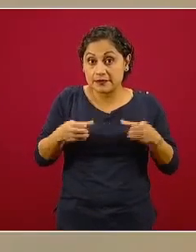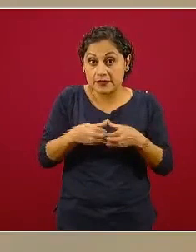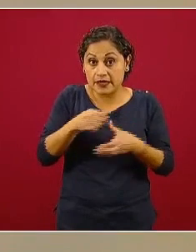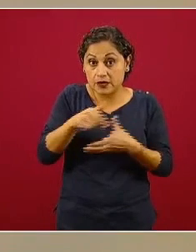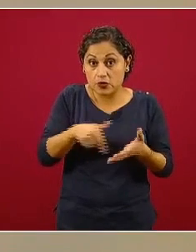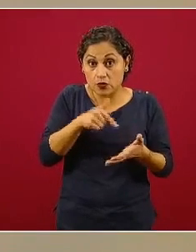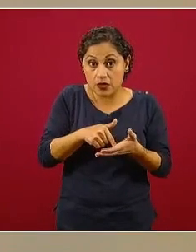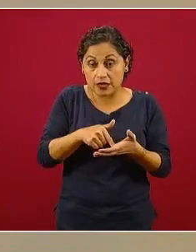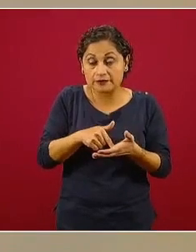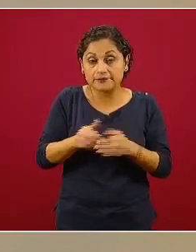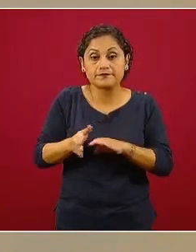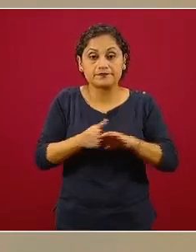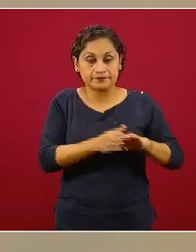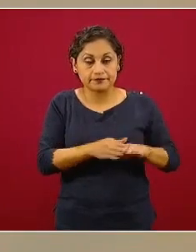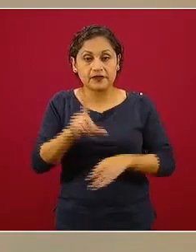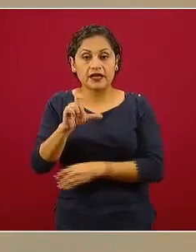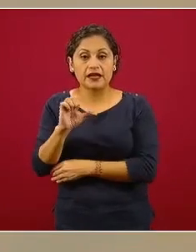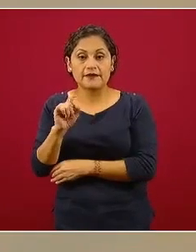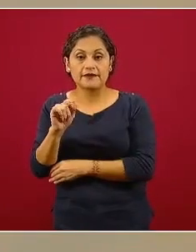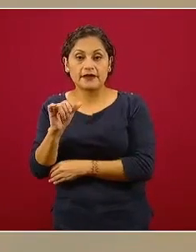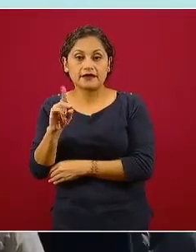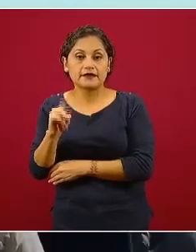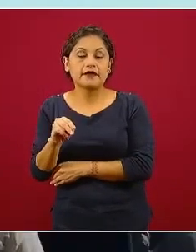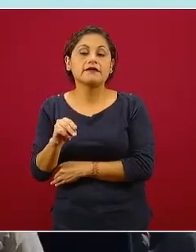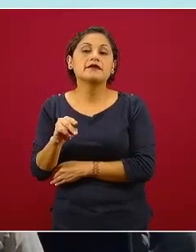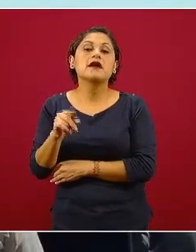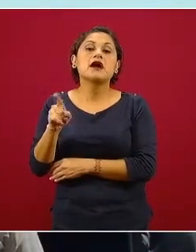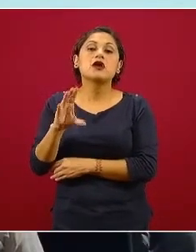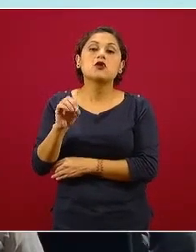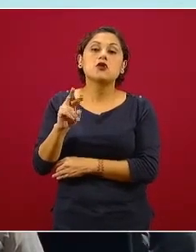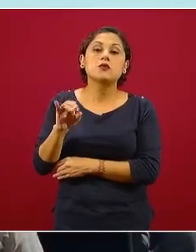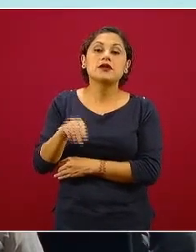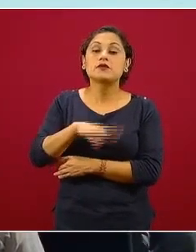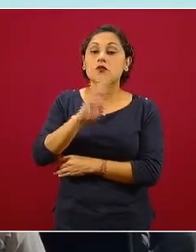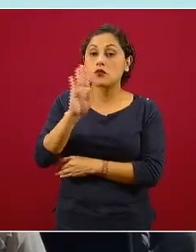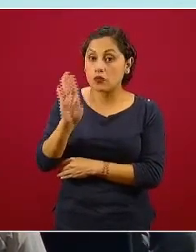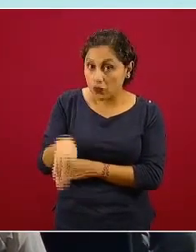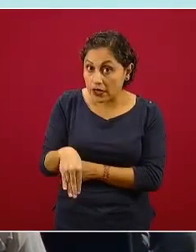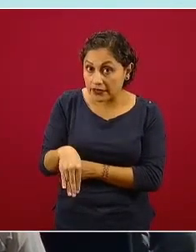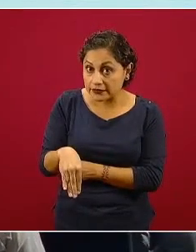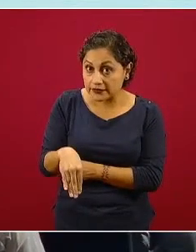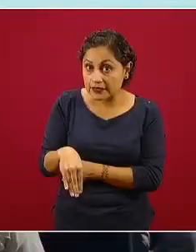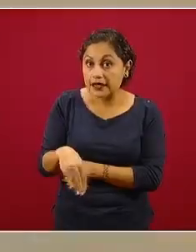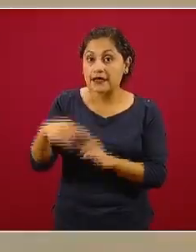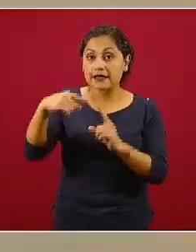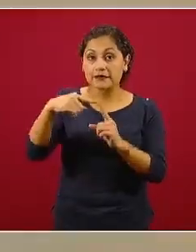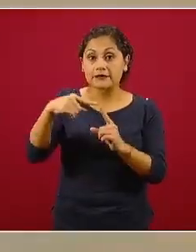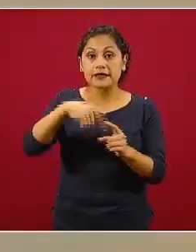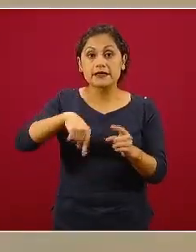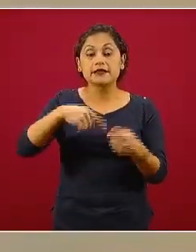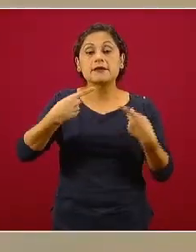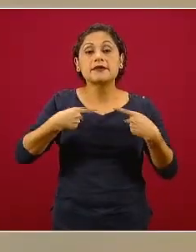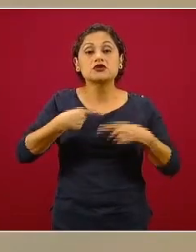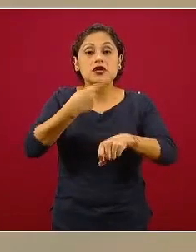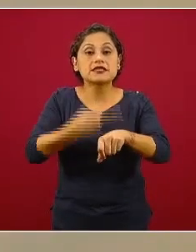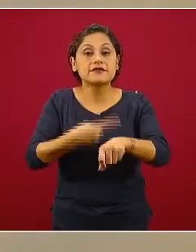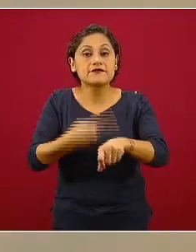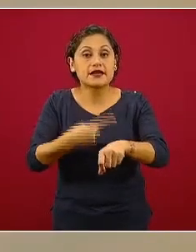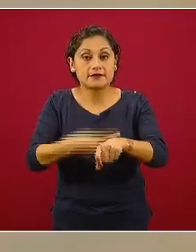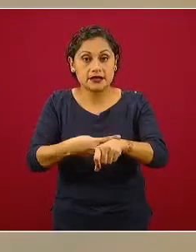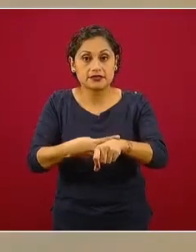Letalidad por COVID, número de muertes por COVID divididas entre personas registradas con COVID. Un